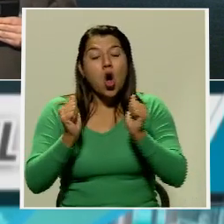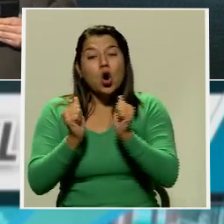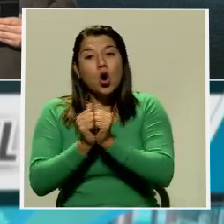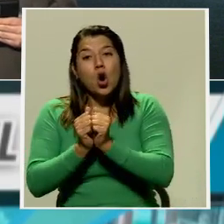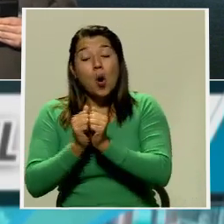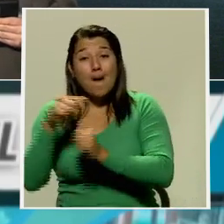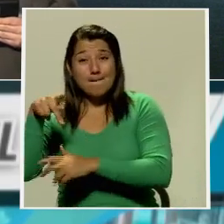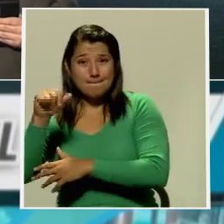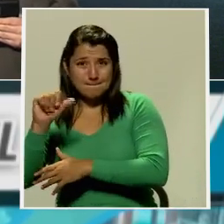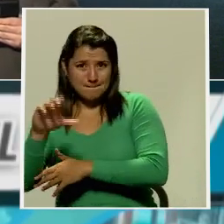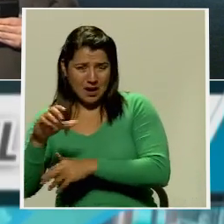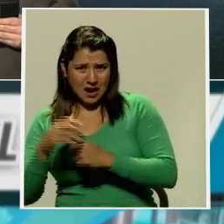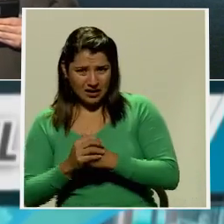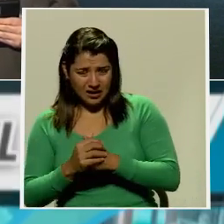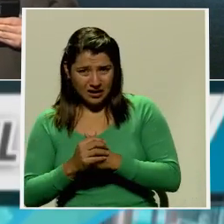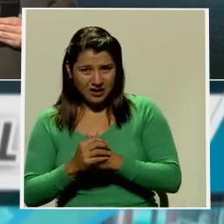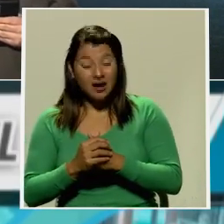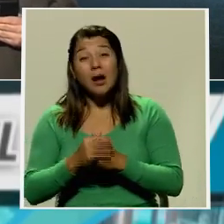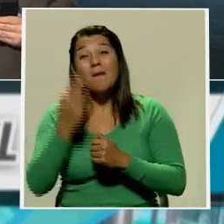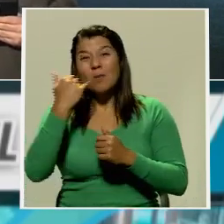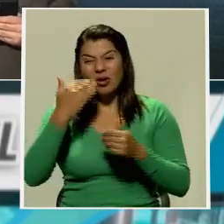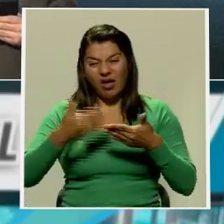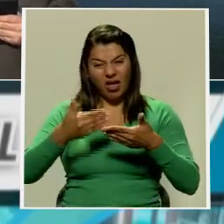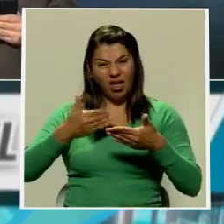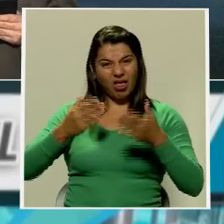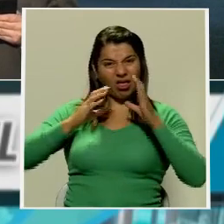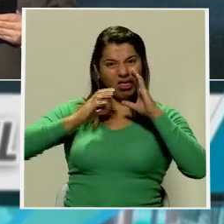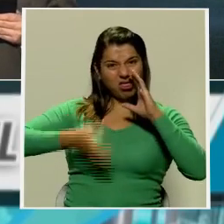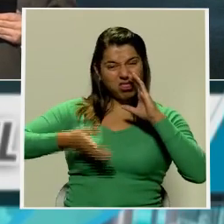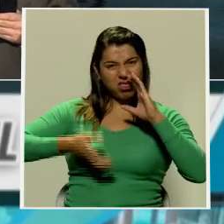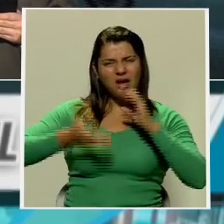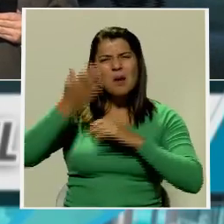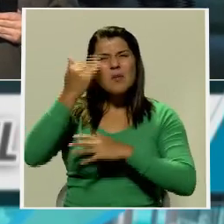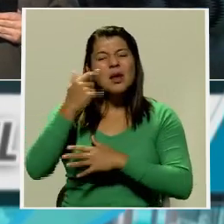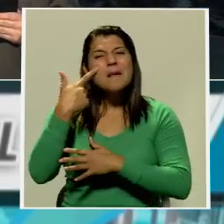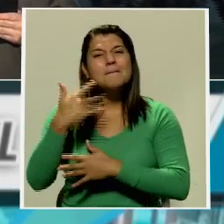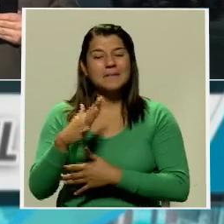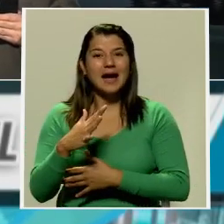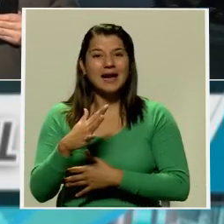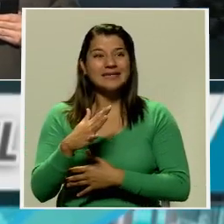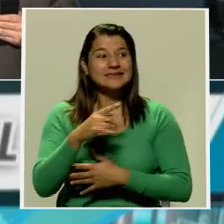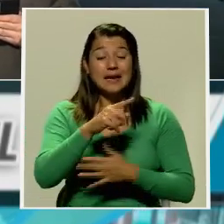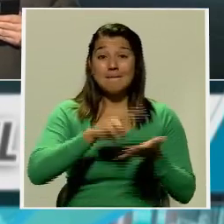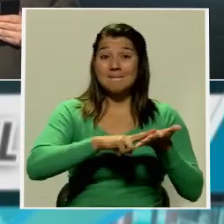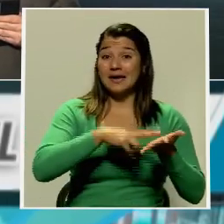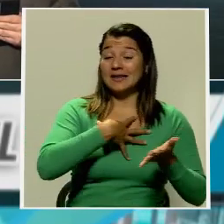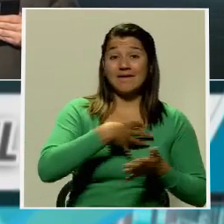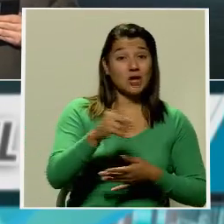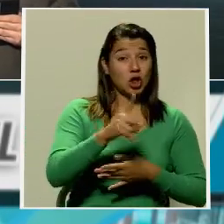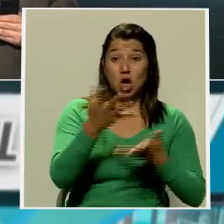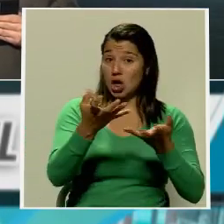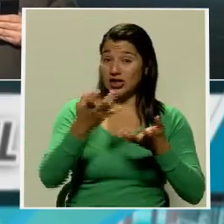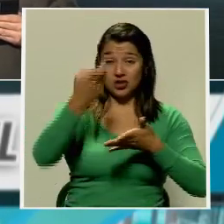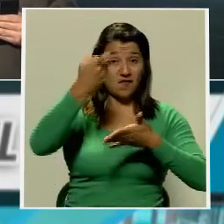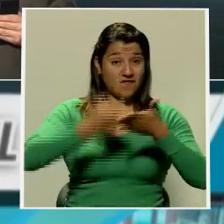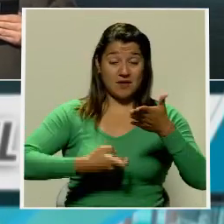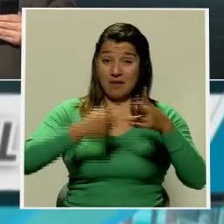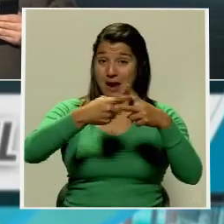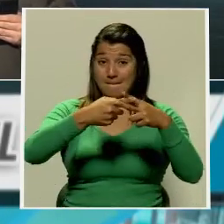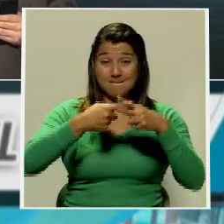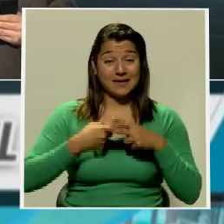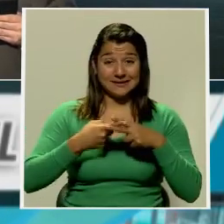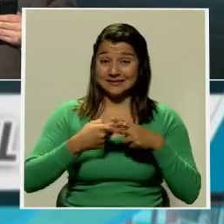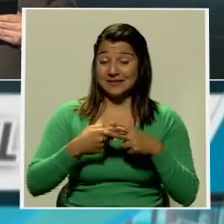portazo del plantón supremo que le hizo la fracción al no firmar el crédito del BID